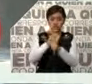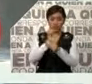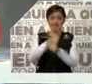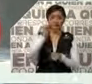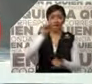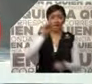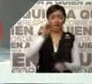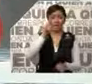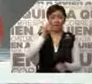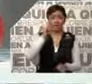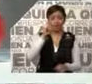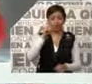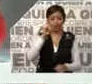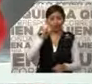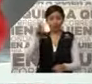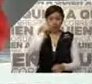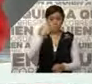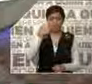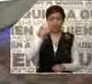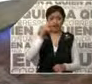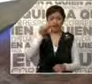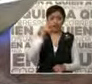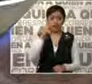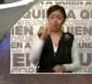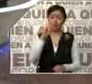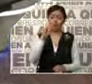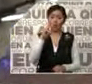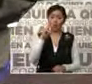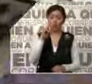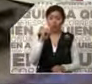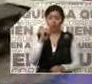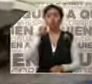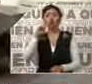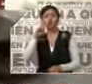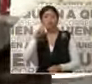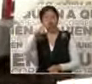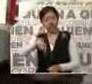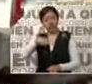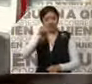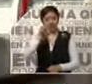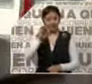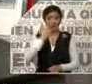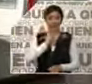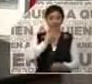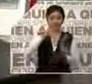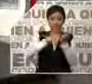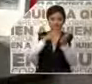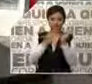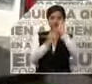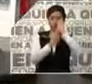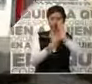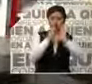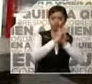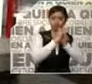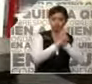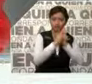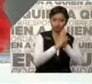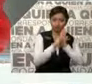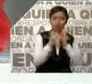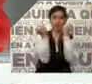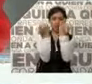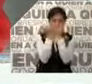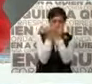Alfredo Hernández Raigosa, procurador social del Distrito Federal, quienes, bueno, pues ya tienen pues un expediente al respecto. También